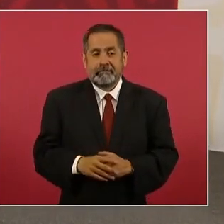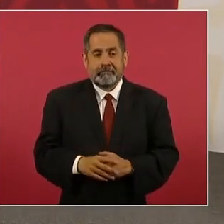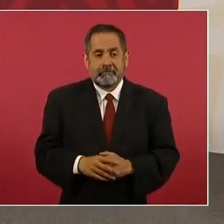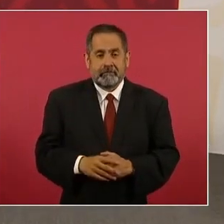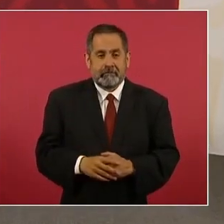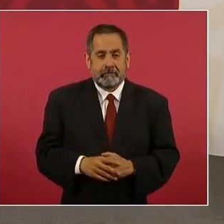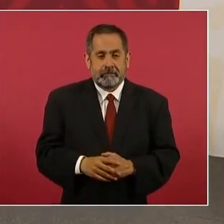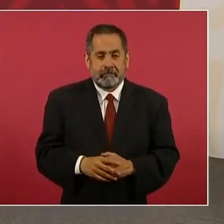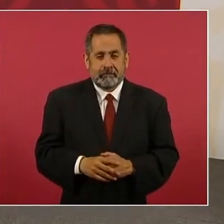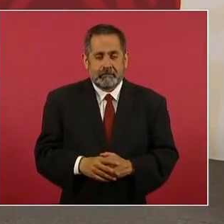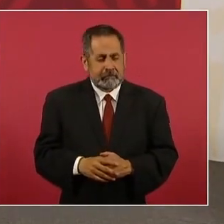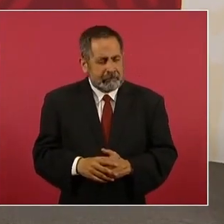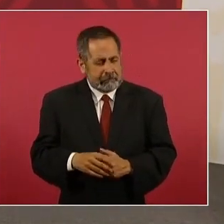que se nos ha venido